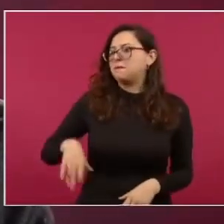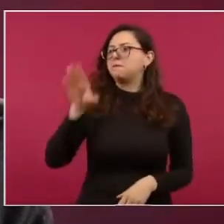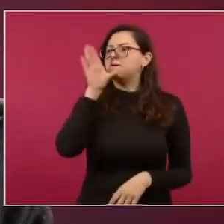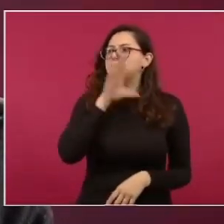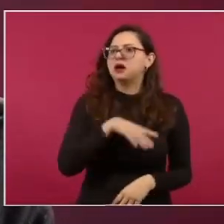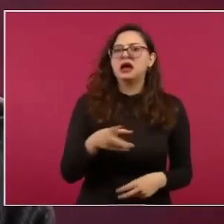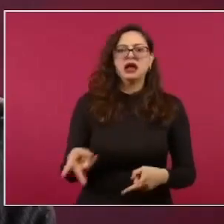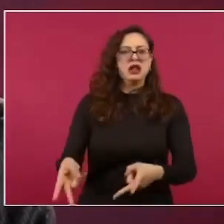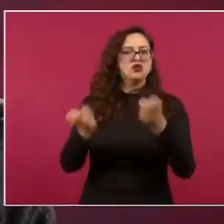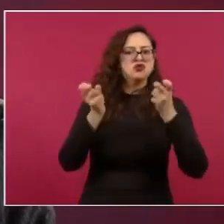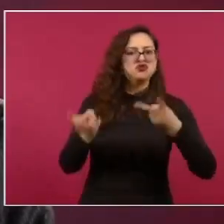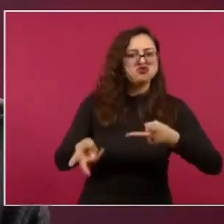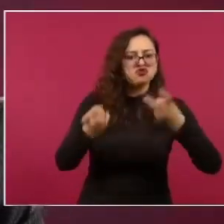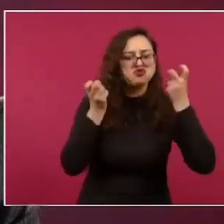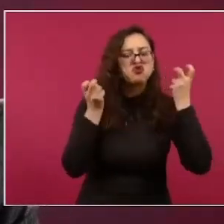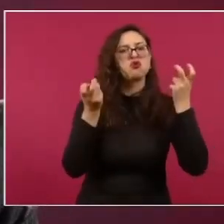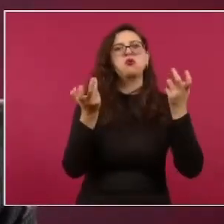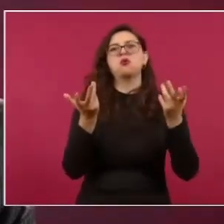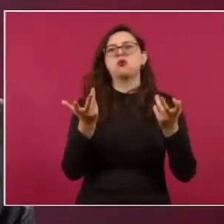saqueos,